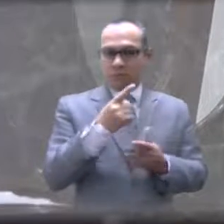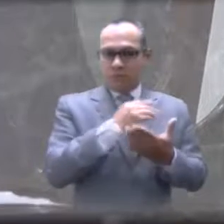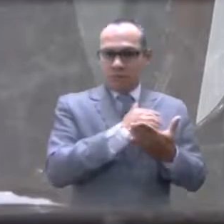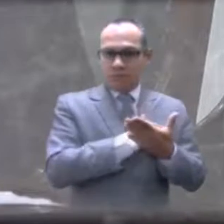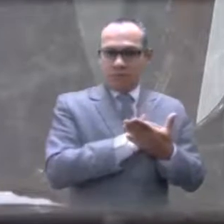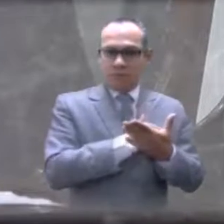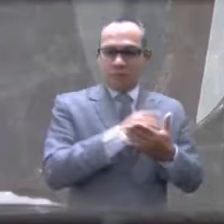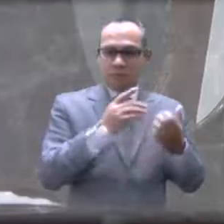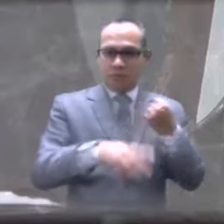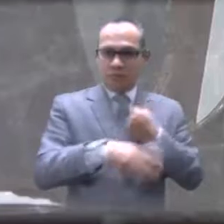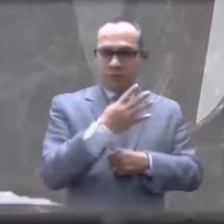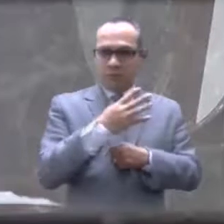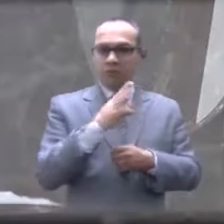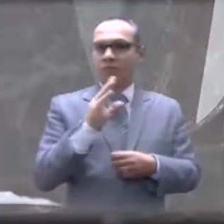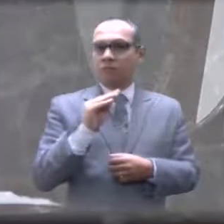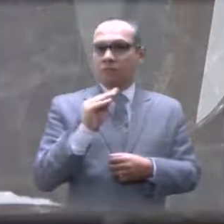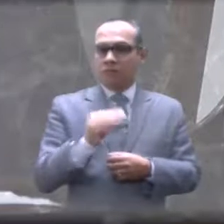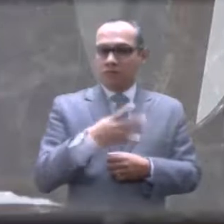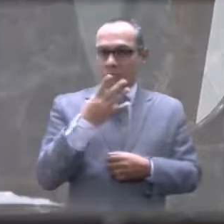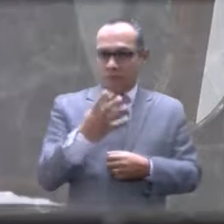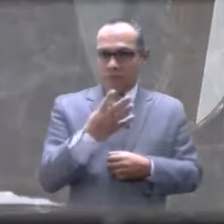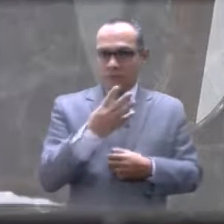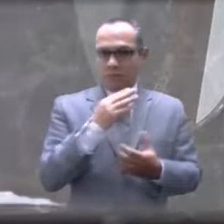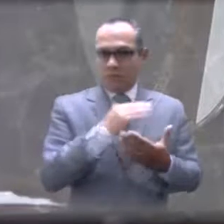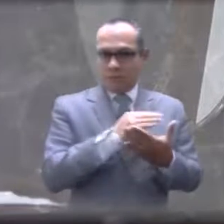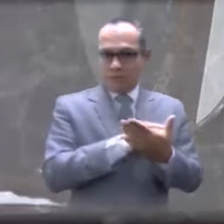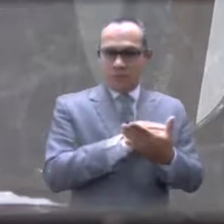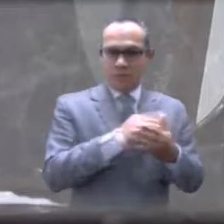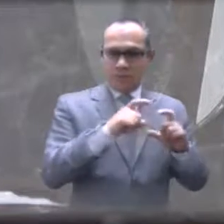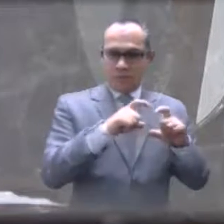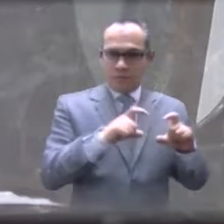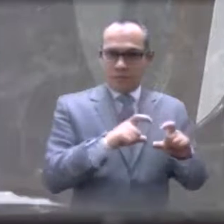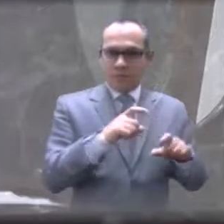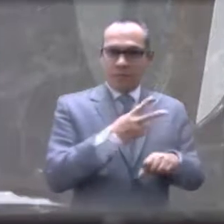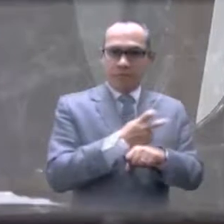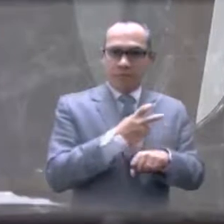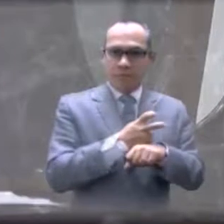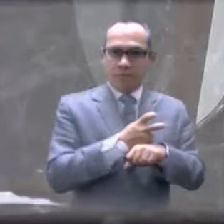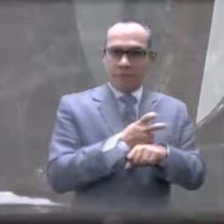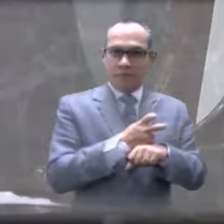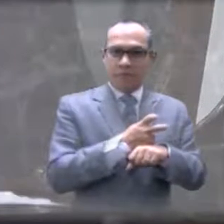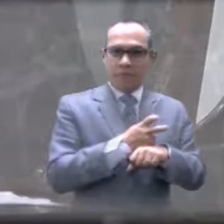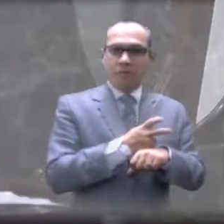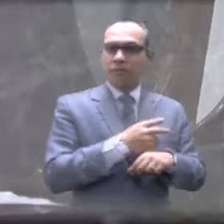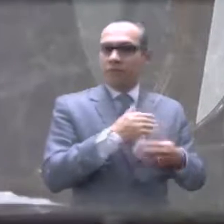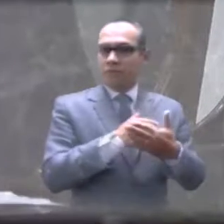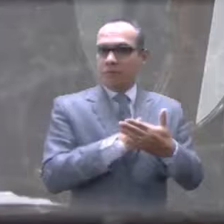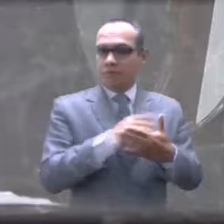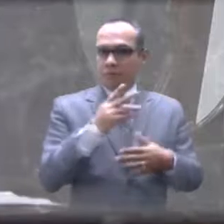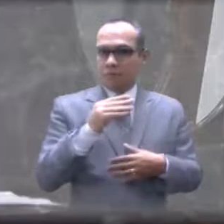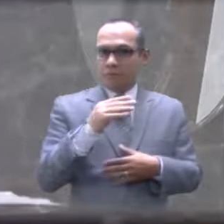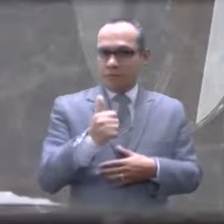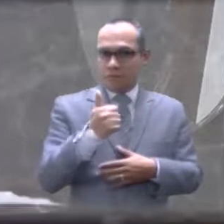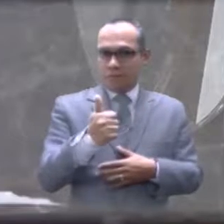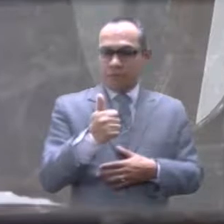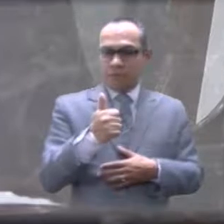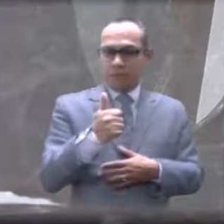decimocuarta, 94, párrafo segundo y 96 de la Constitución Política del Estado de